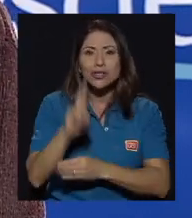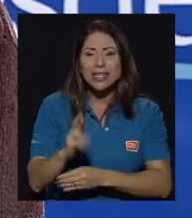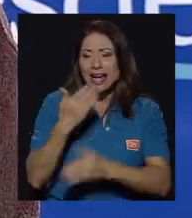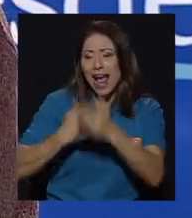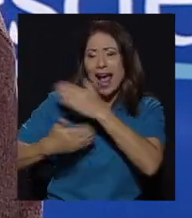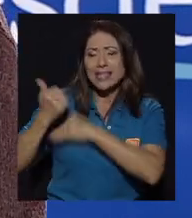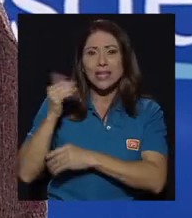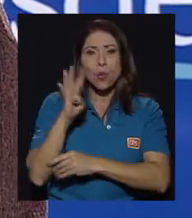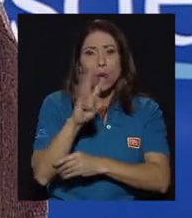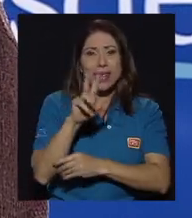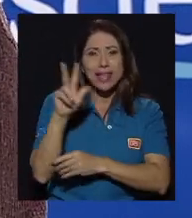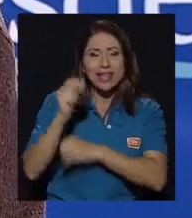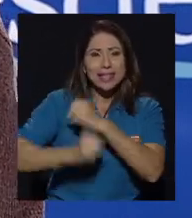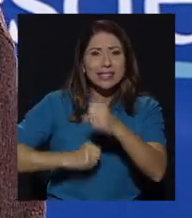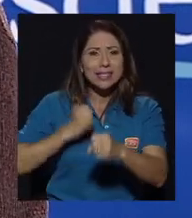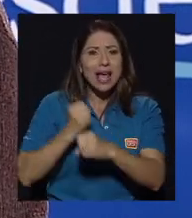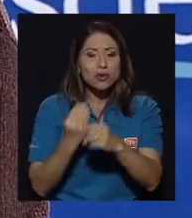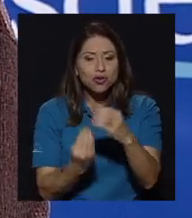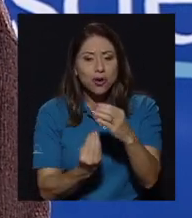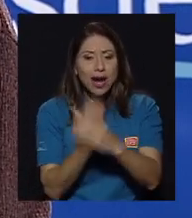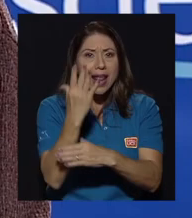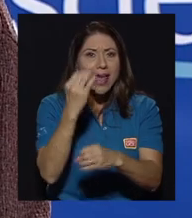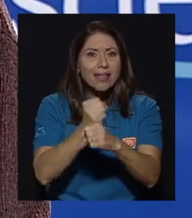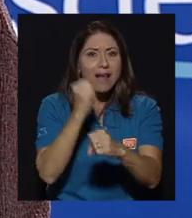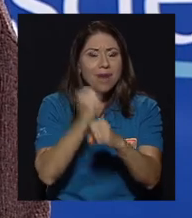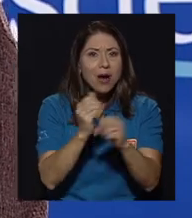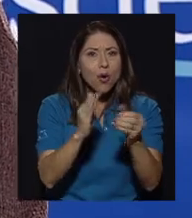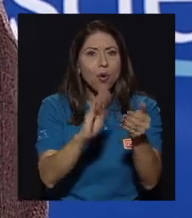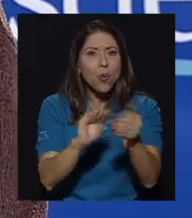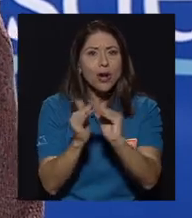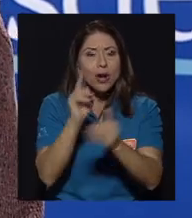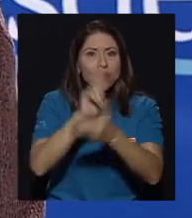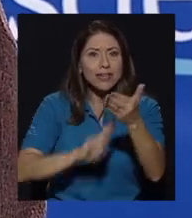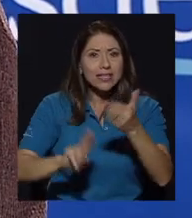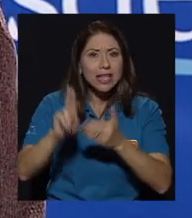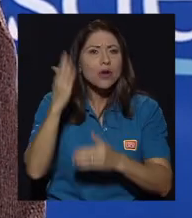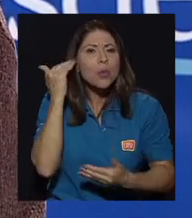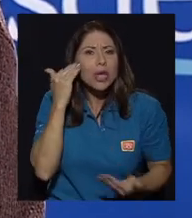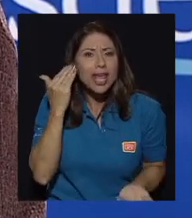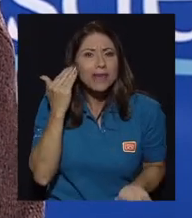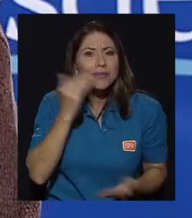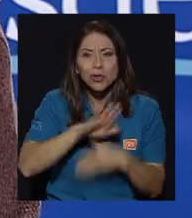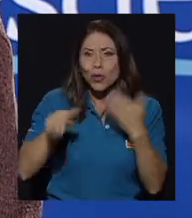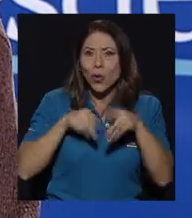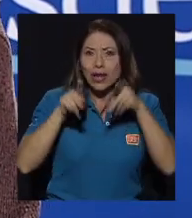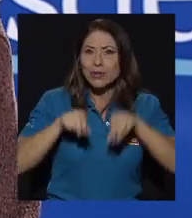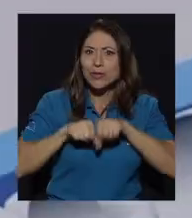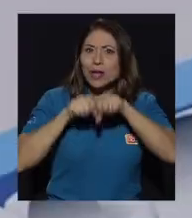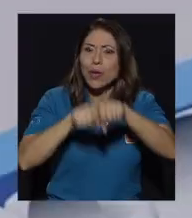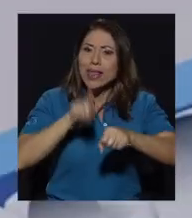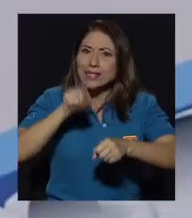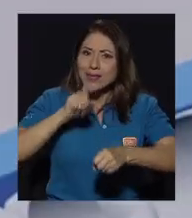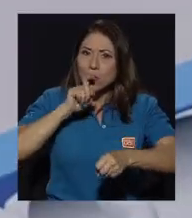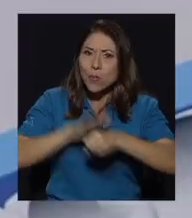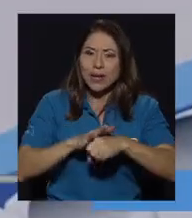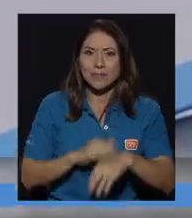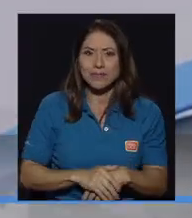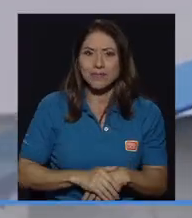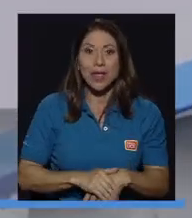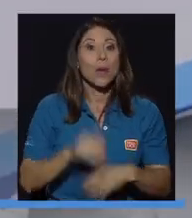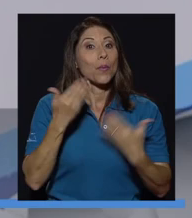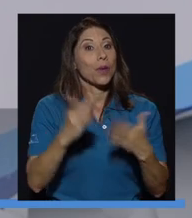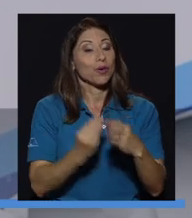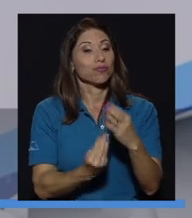costa rica hace 43 años este trabajo comunal universitario con el que todos los que nos graduamos de aquí tenemos que cumplir bueno esa